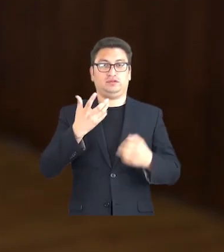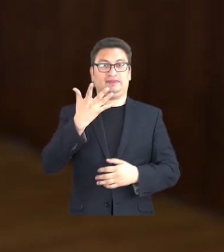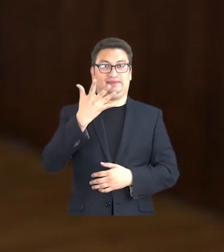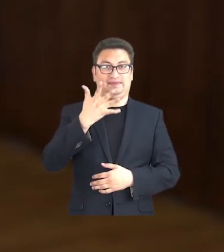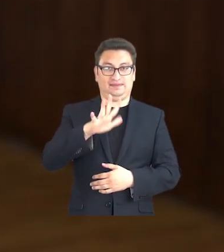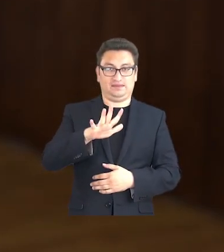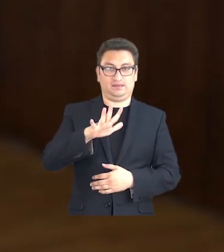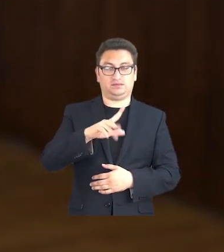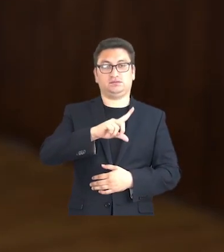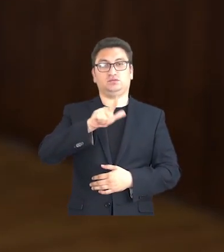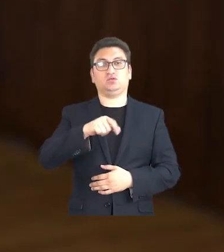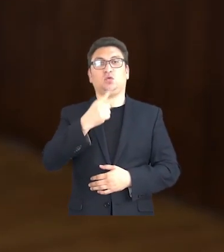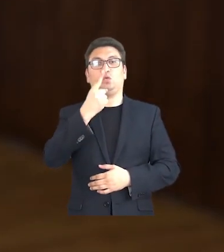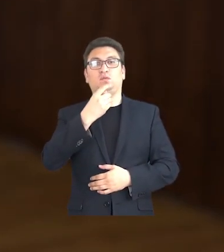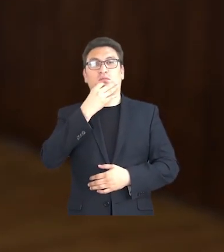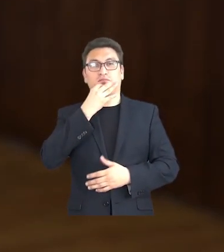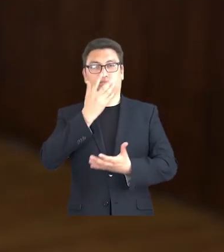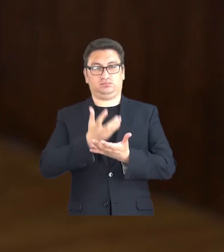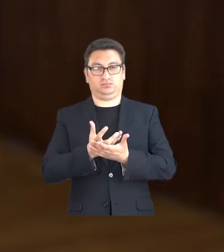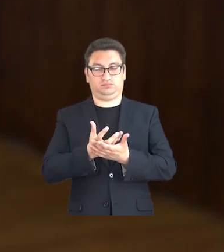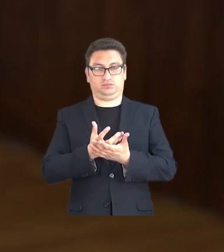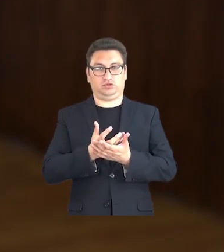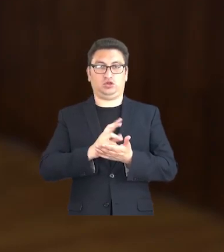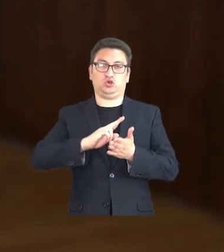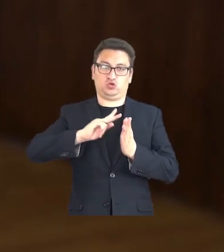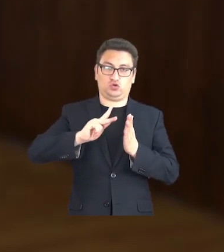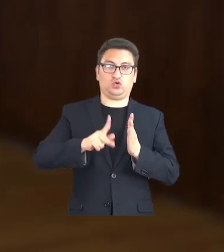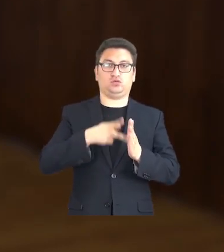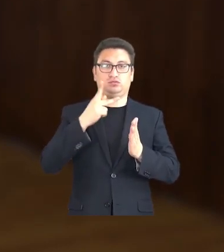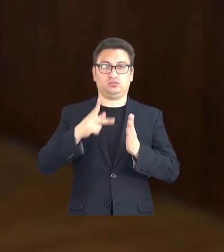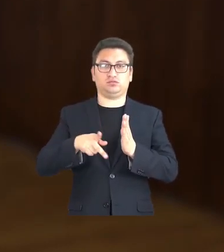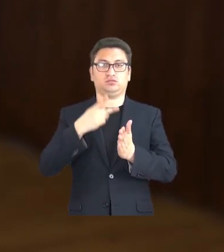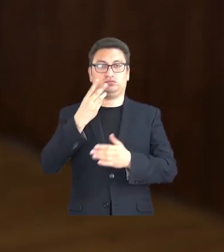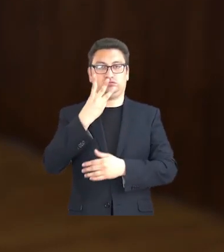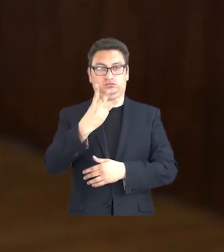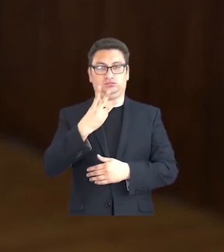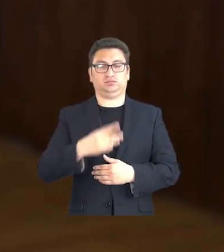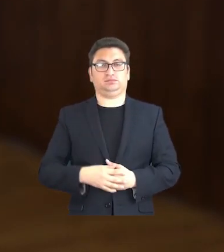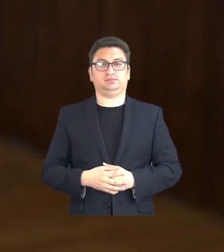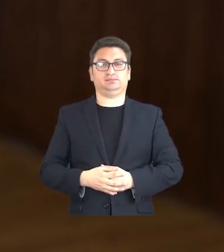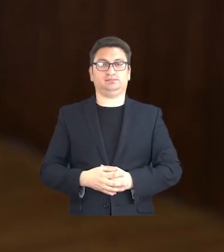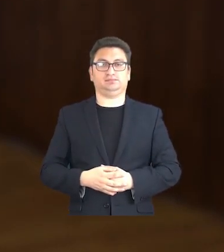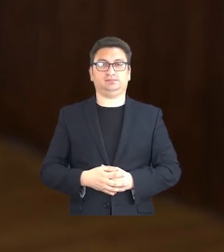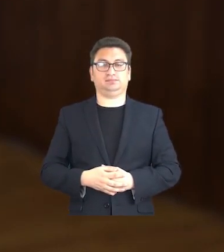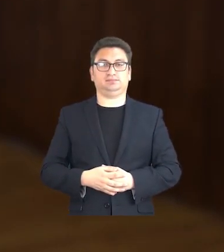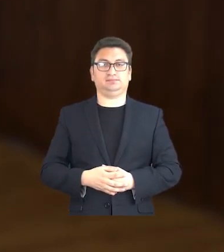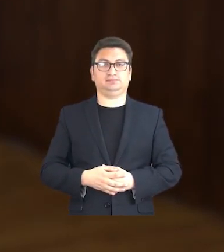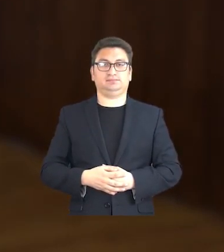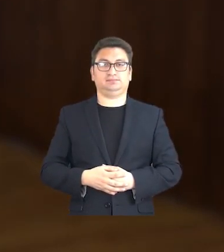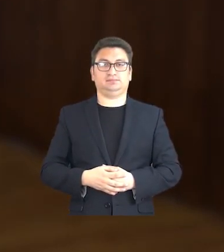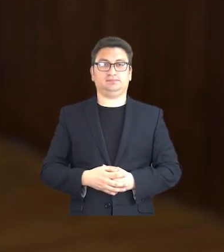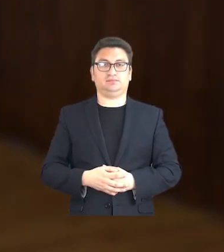Realiza 10 repeticiones del movimiento por un minuto de descanso. Repite 3 veces.